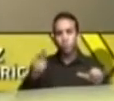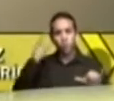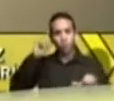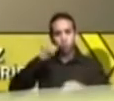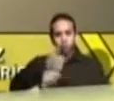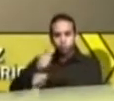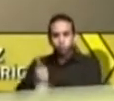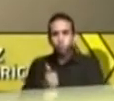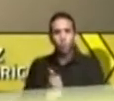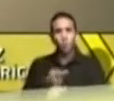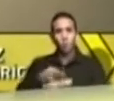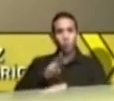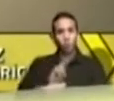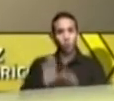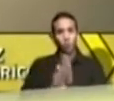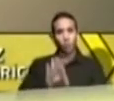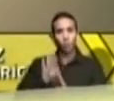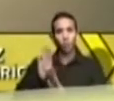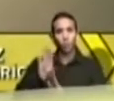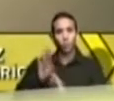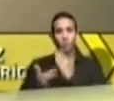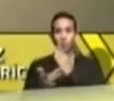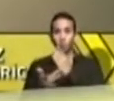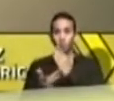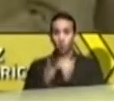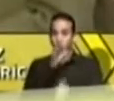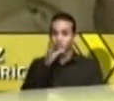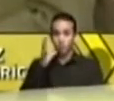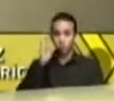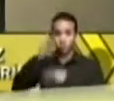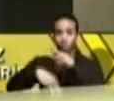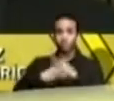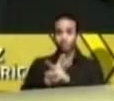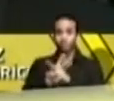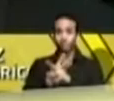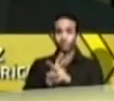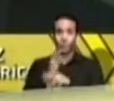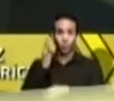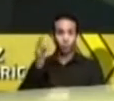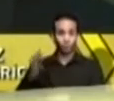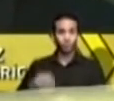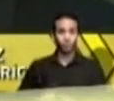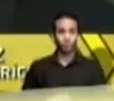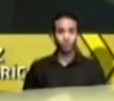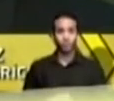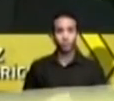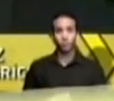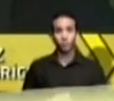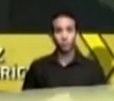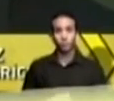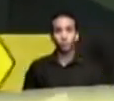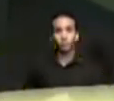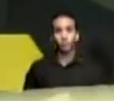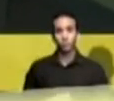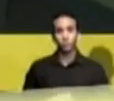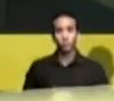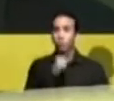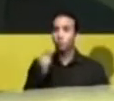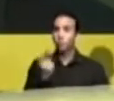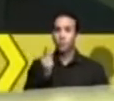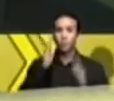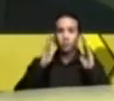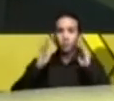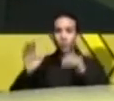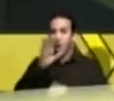Rico en los primeros lugares del sector de tecnología agrícola del mundo. Es un área de suma importancia, no solamente porque va a atender